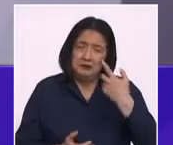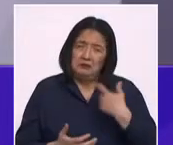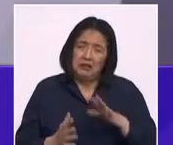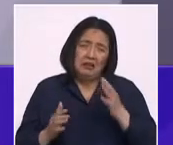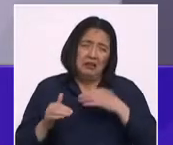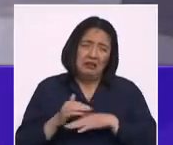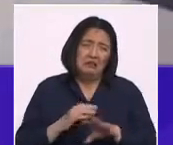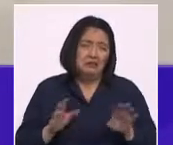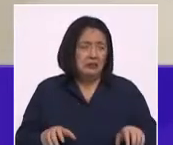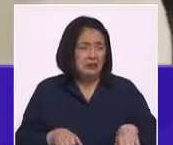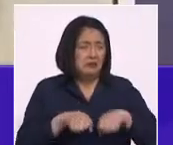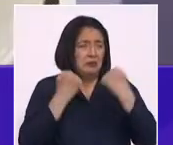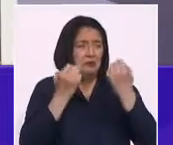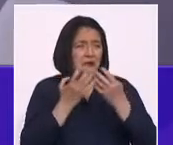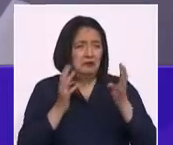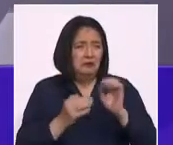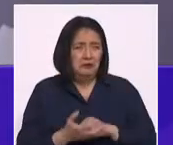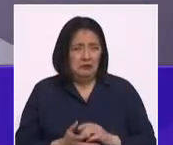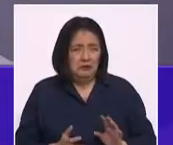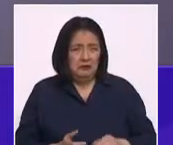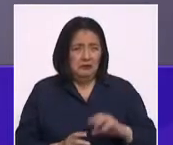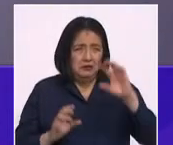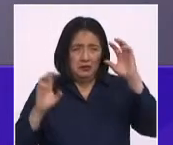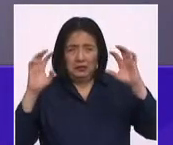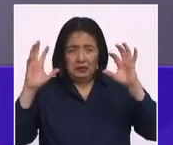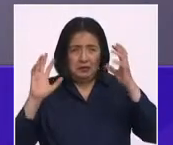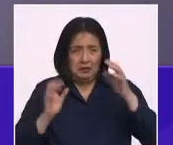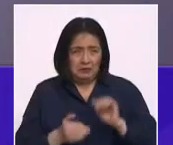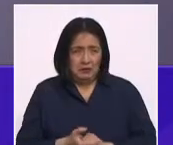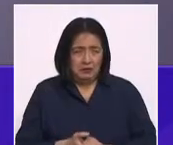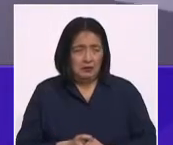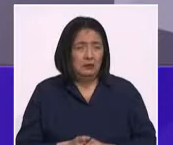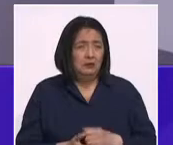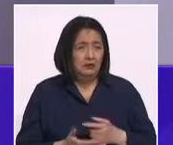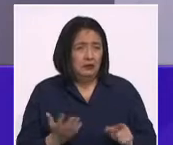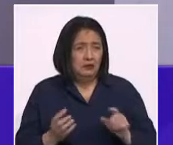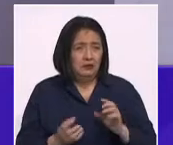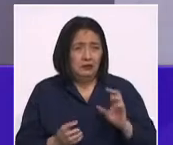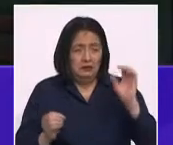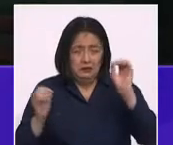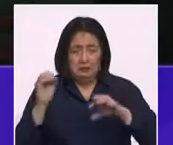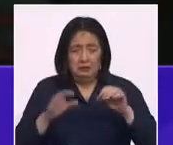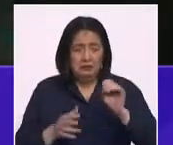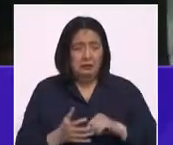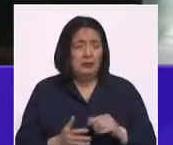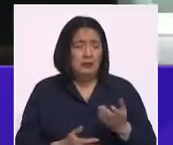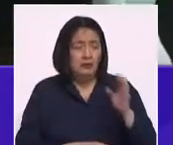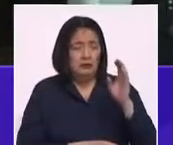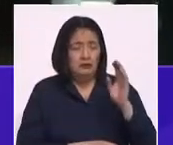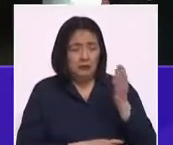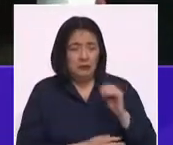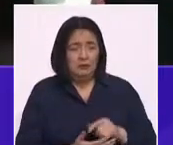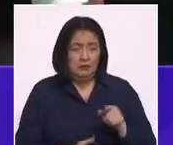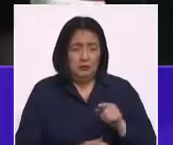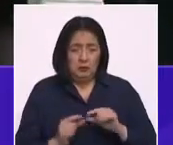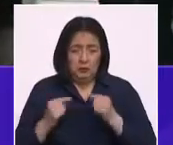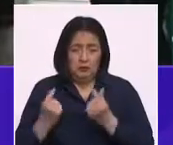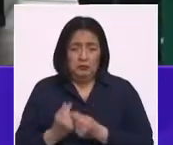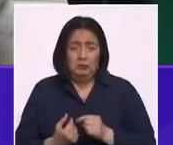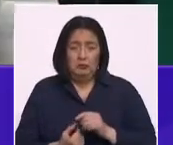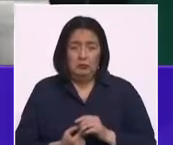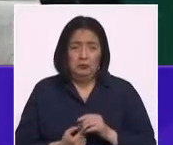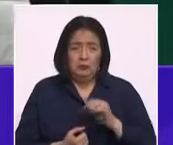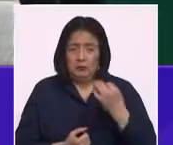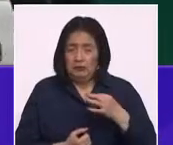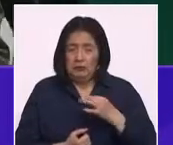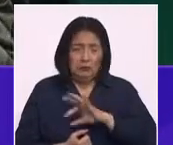al romper y tratar de deshacerse de las cámaras de seguridad, las que tiraron en el baño. Una banda dedicada al robo de viviendas y